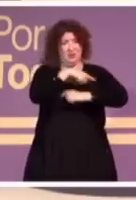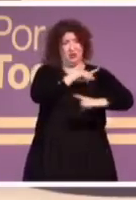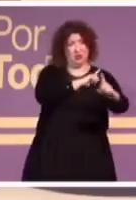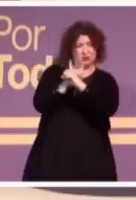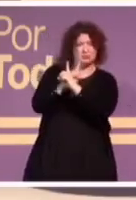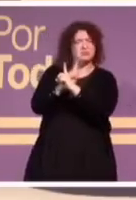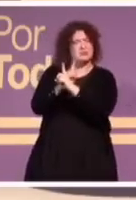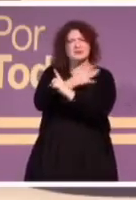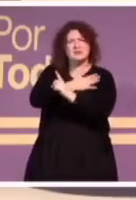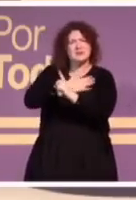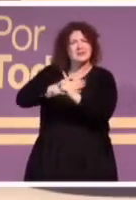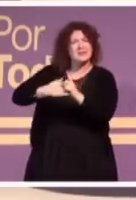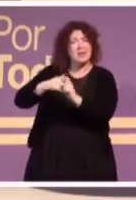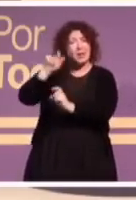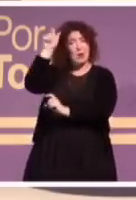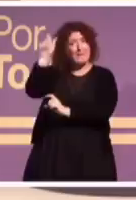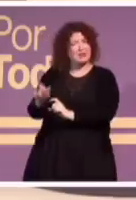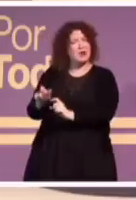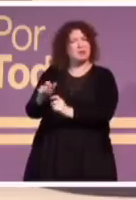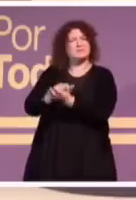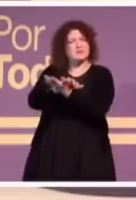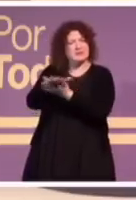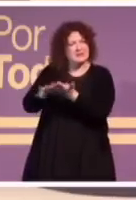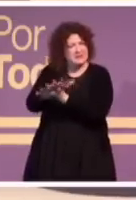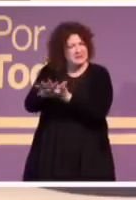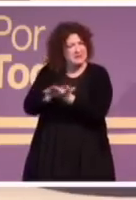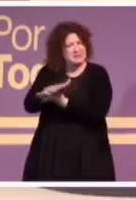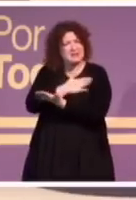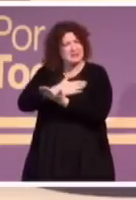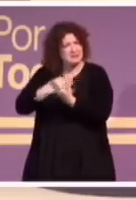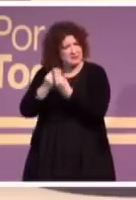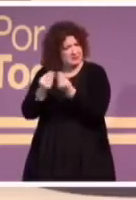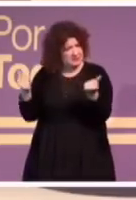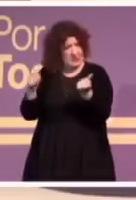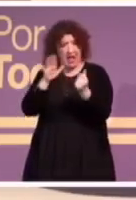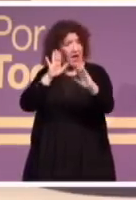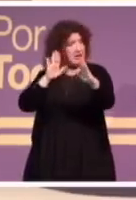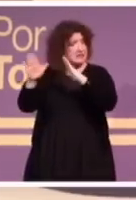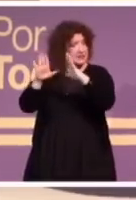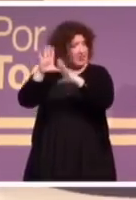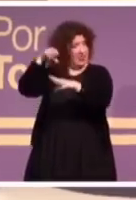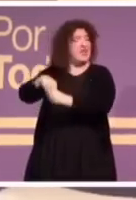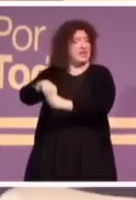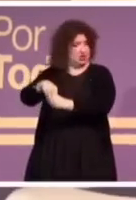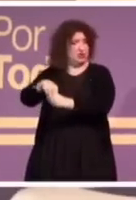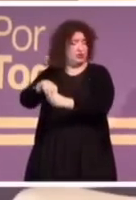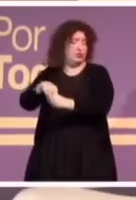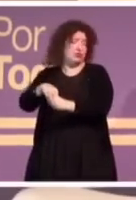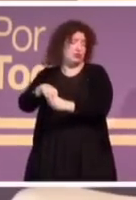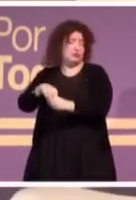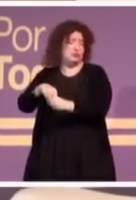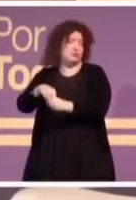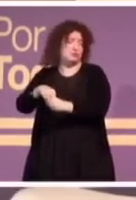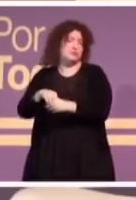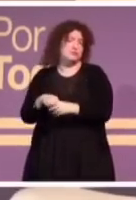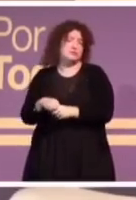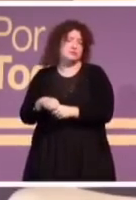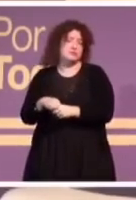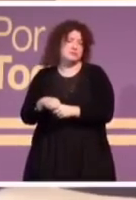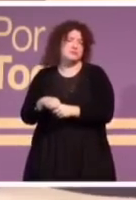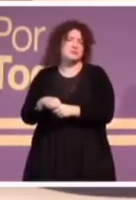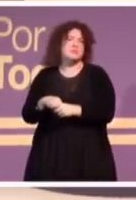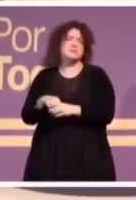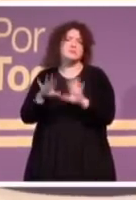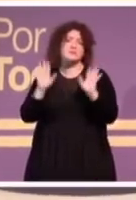intentar destruir personalmente a las compañeras que temporalmente están al frente y para